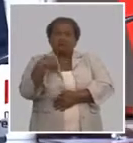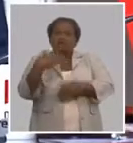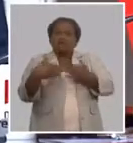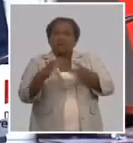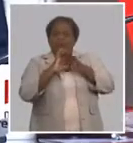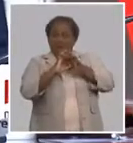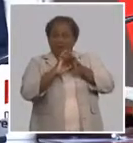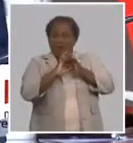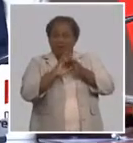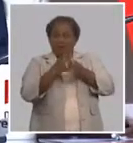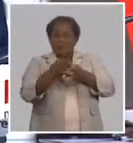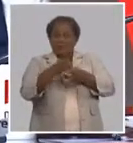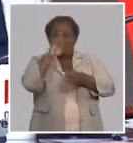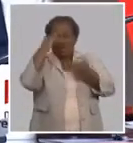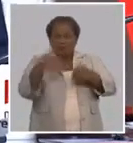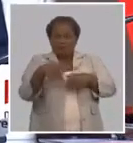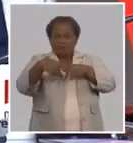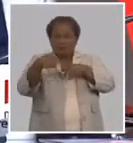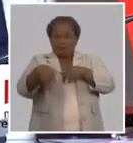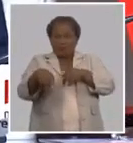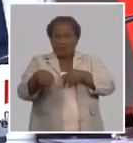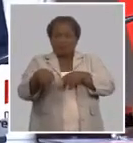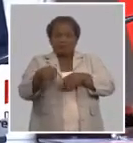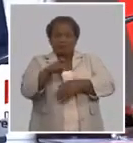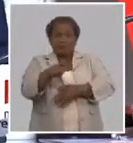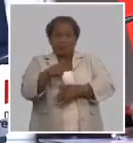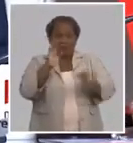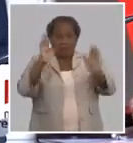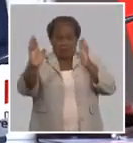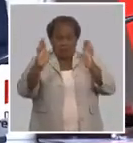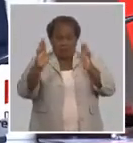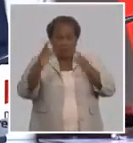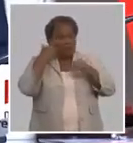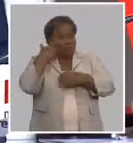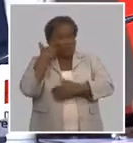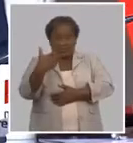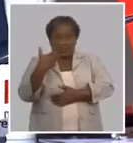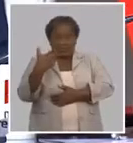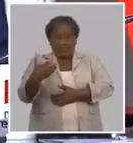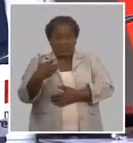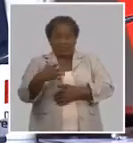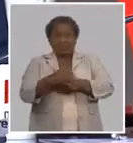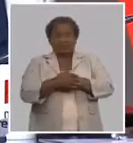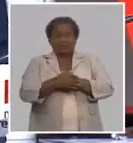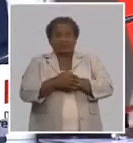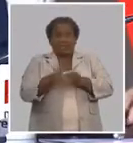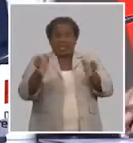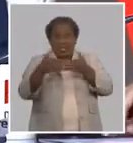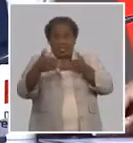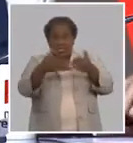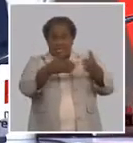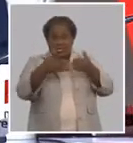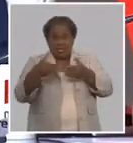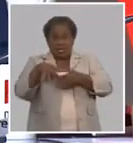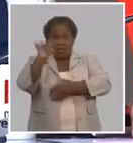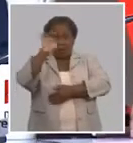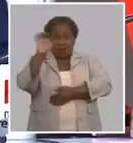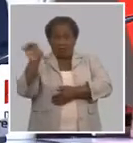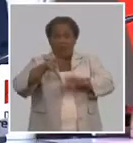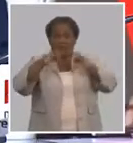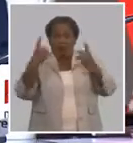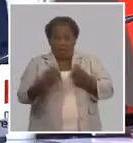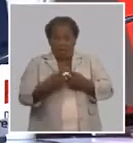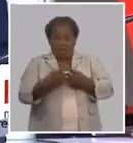para que se tenga una idea en el periodo fundamental desde que se cancelan los vuelos de forma